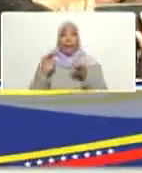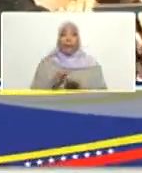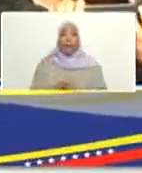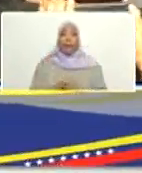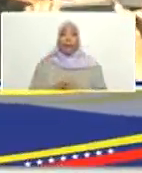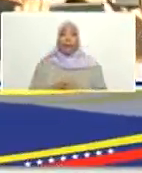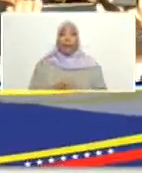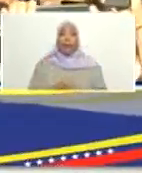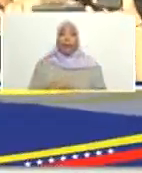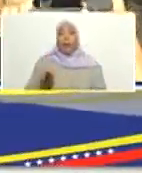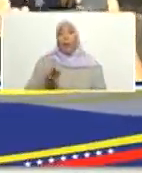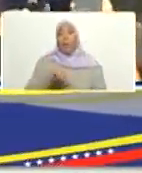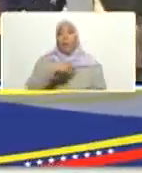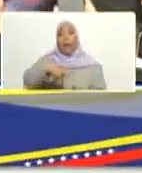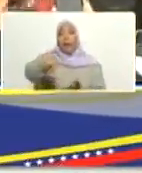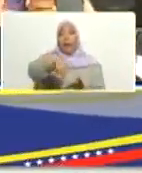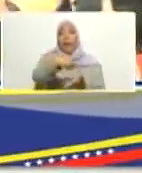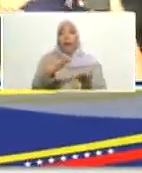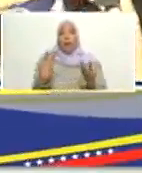Bailamos con el pueblo,